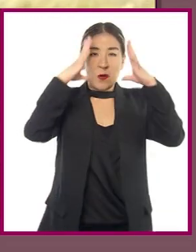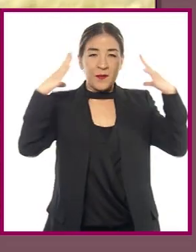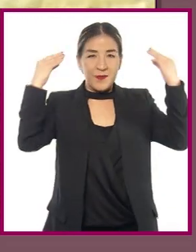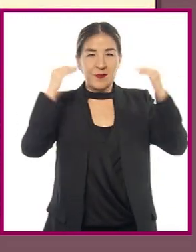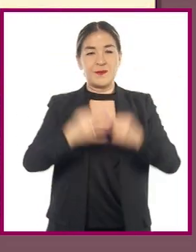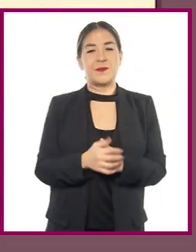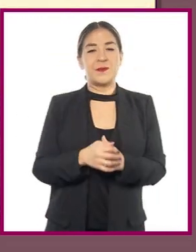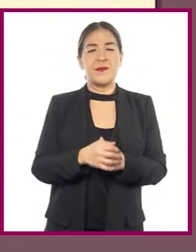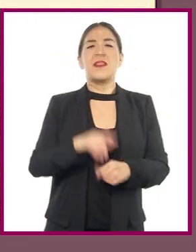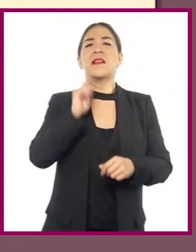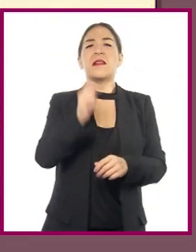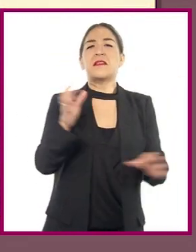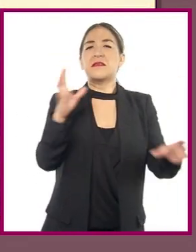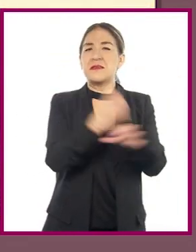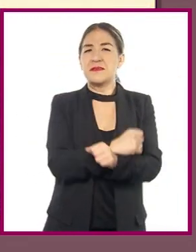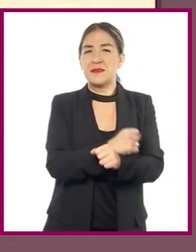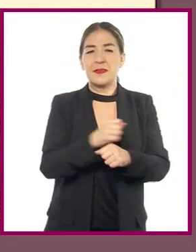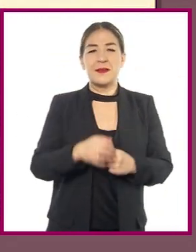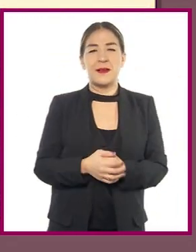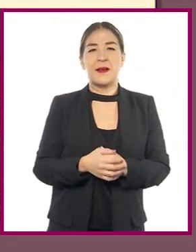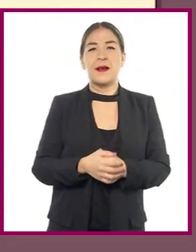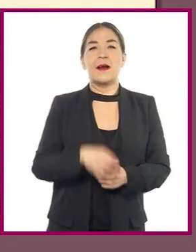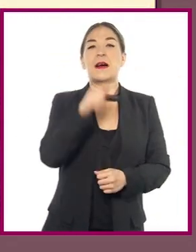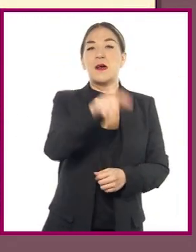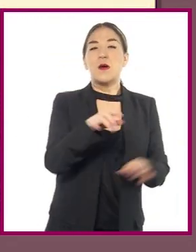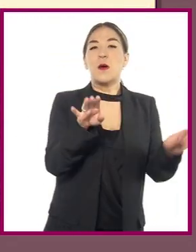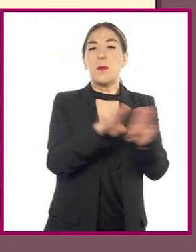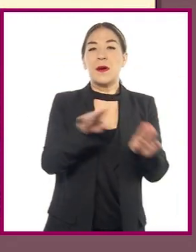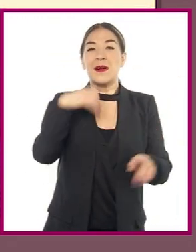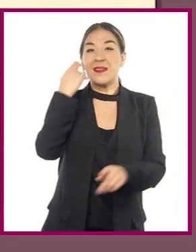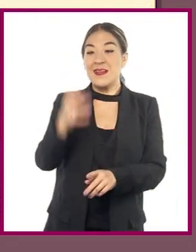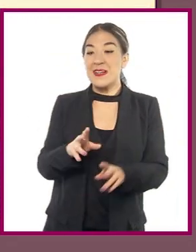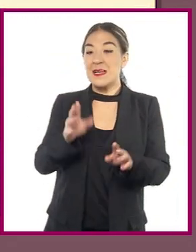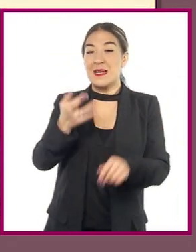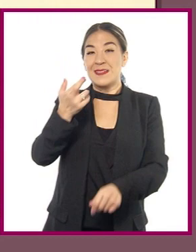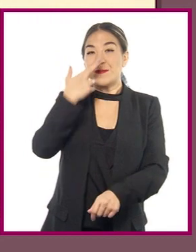vrijboter, que significa el que va a la captura del botín.